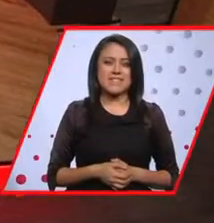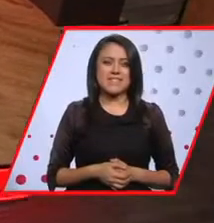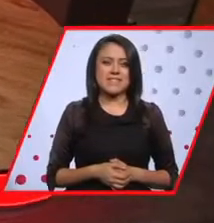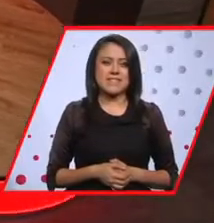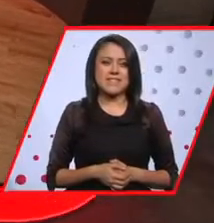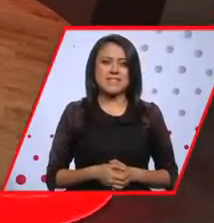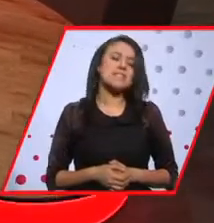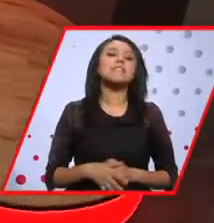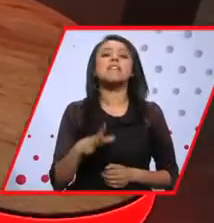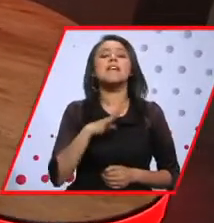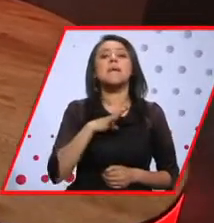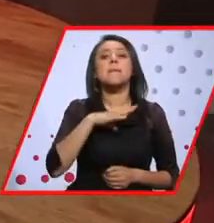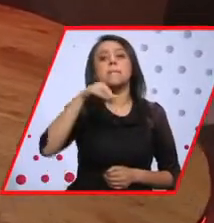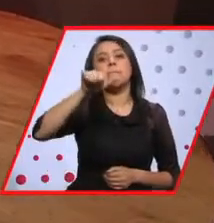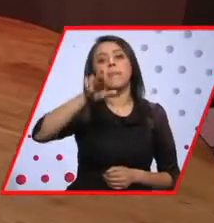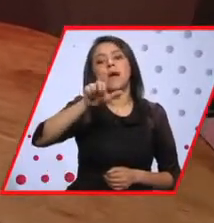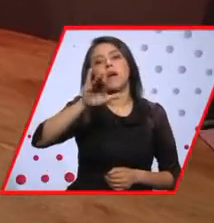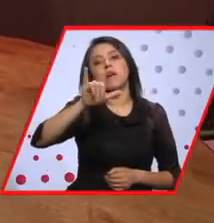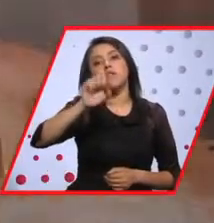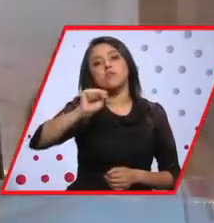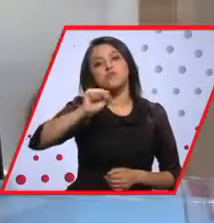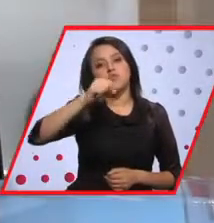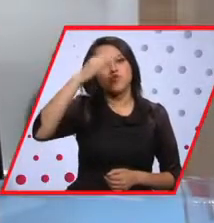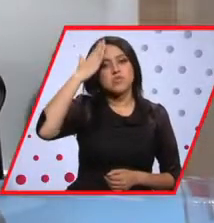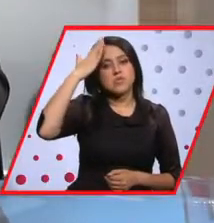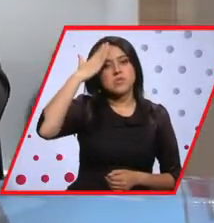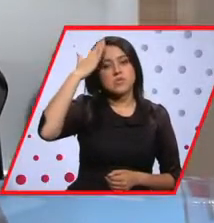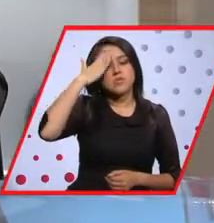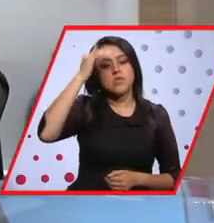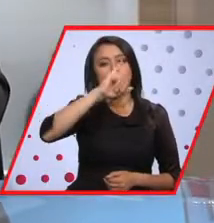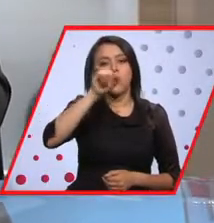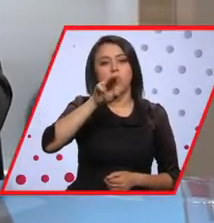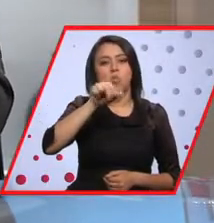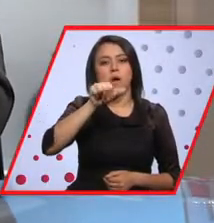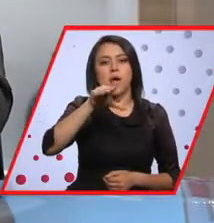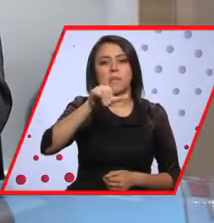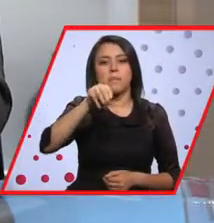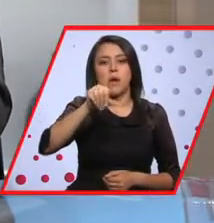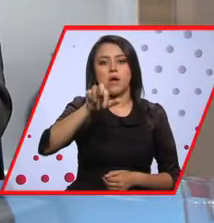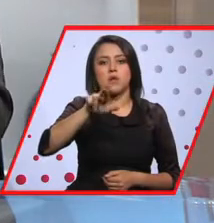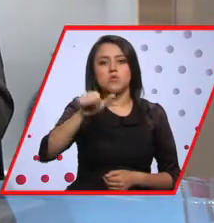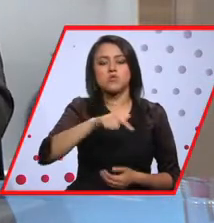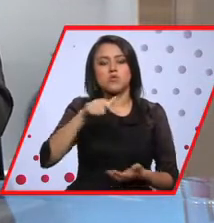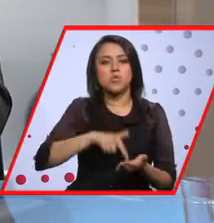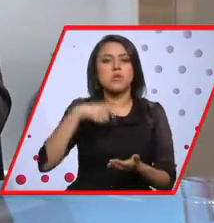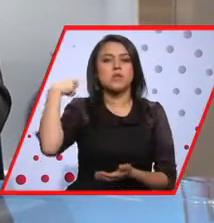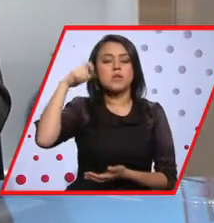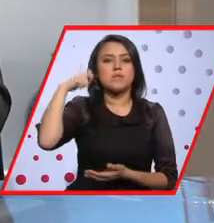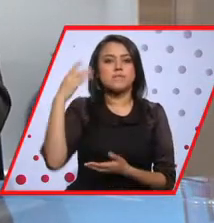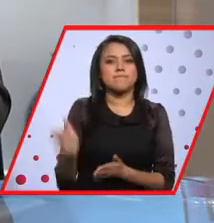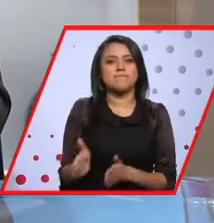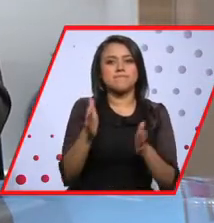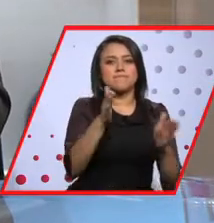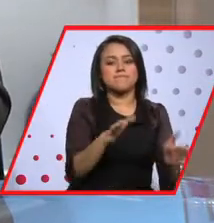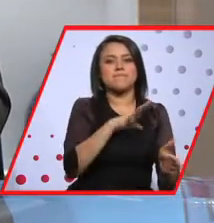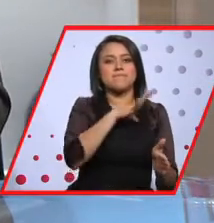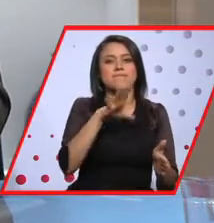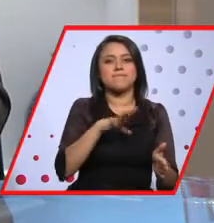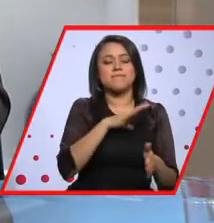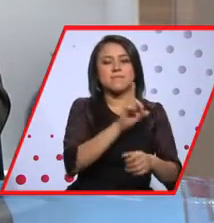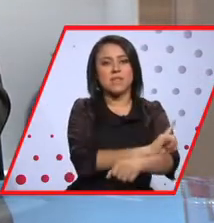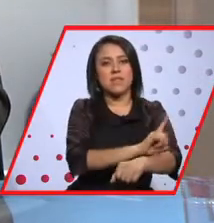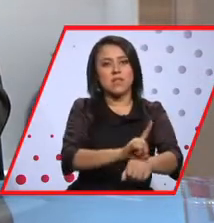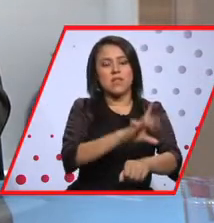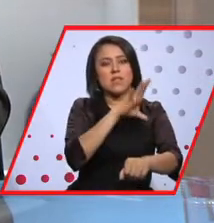Juan Marcos Granados Torres, titular de Secretaría de Seguridad allá en Querétaro. Demos un brinco hasta la zona de Tláhuac, que Ricardo Solabac